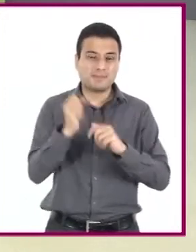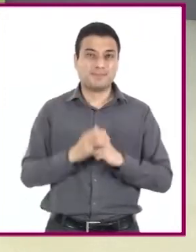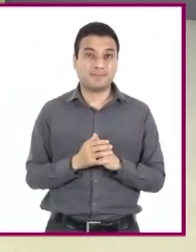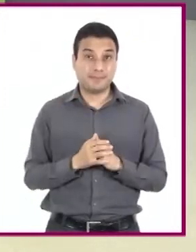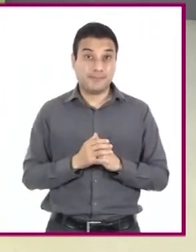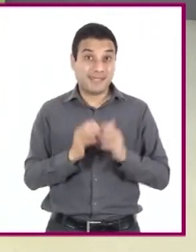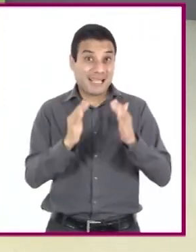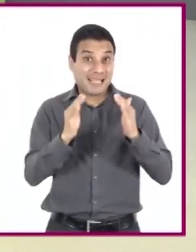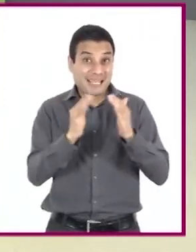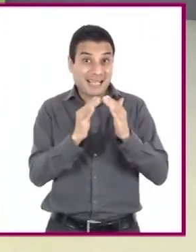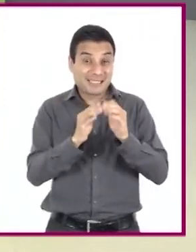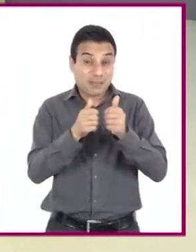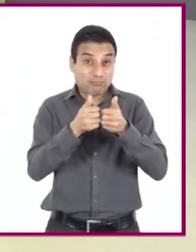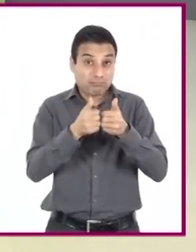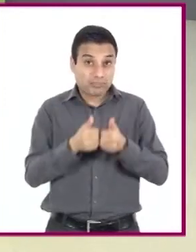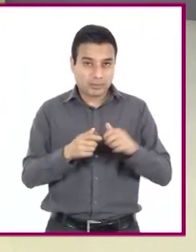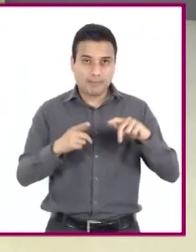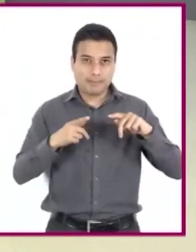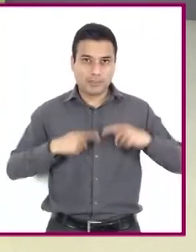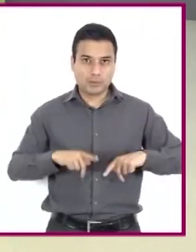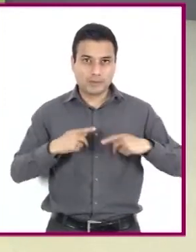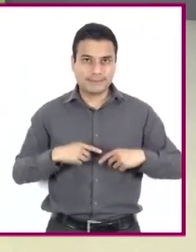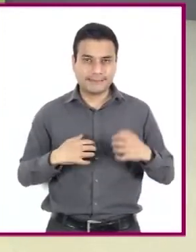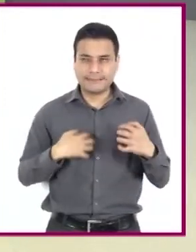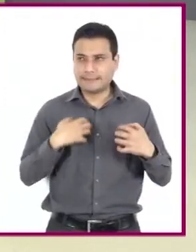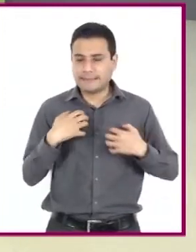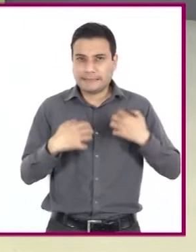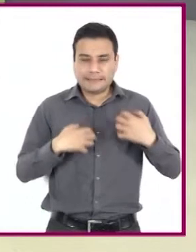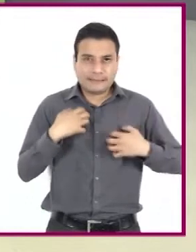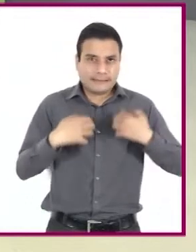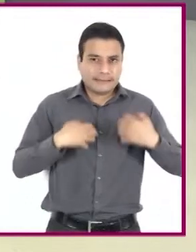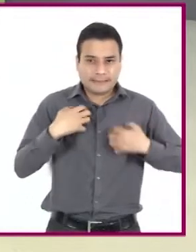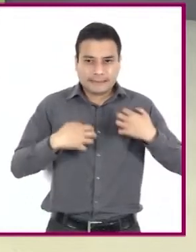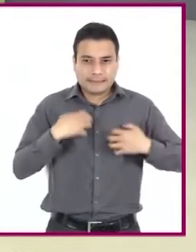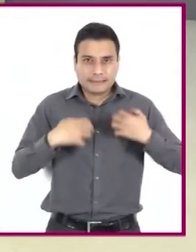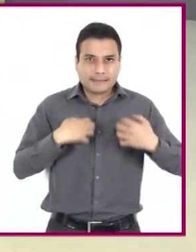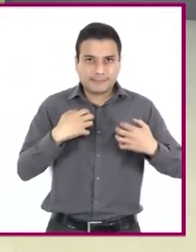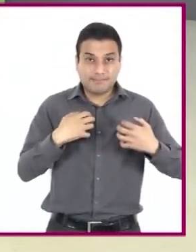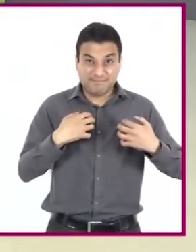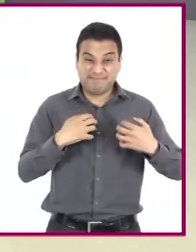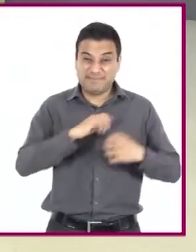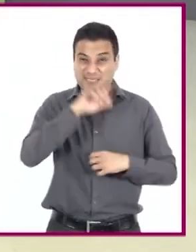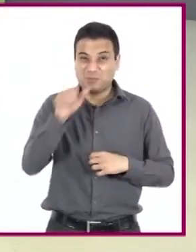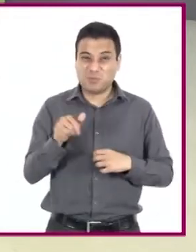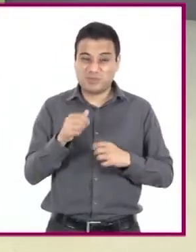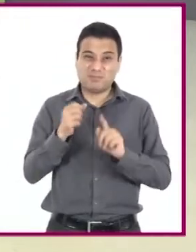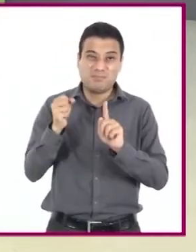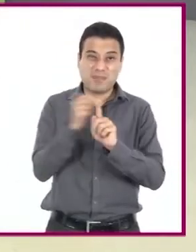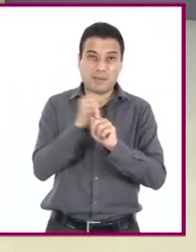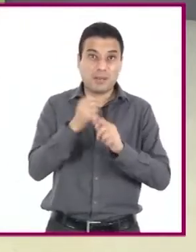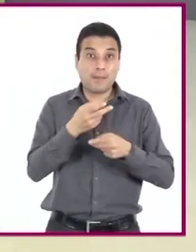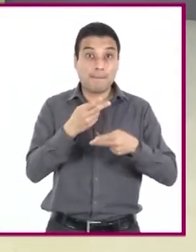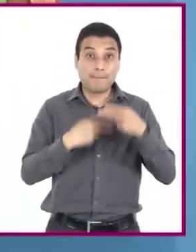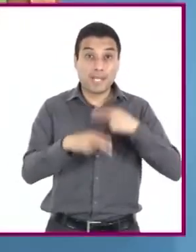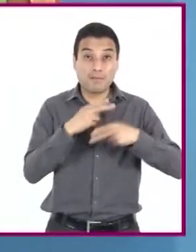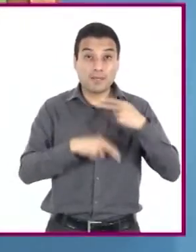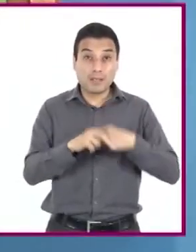confinamiento está generando un aumento de casos de violencia doméstica en todo el mundo.